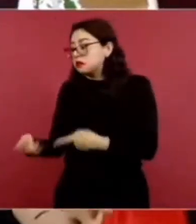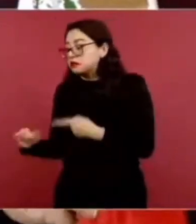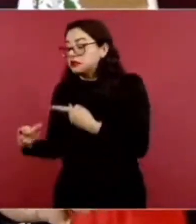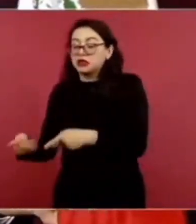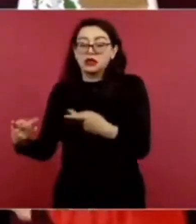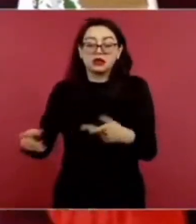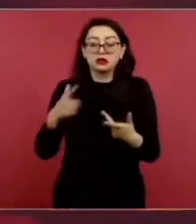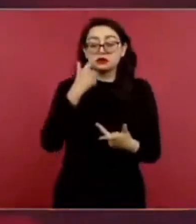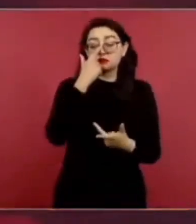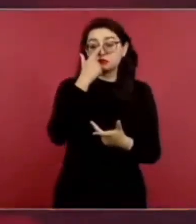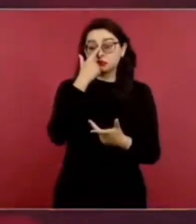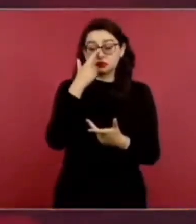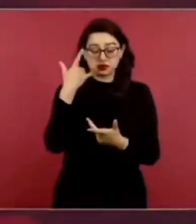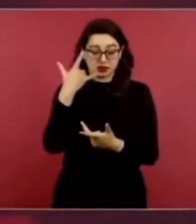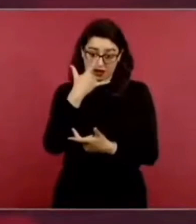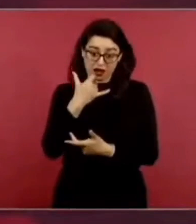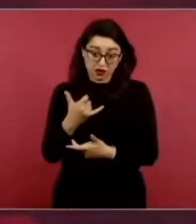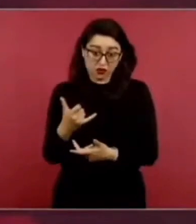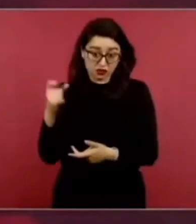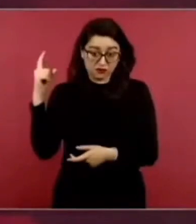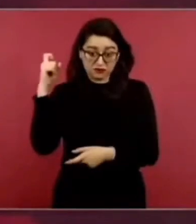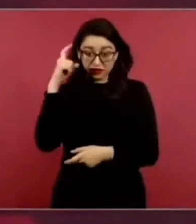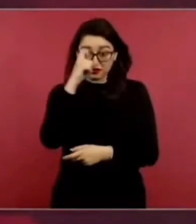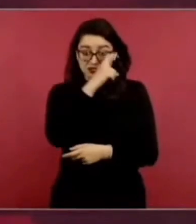Entonces, fue